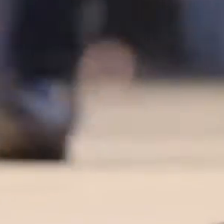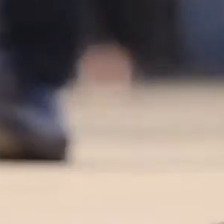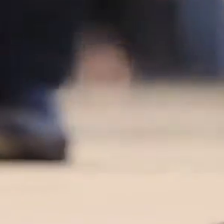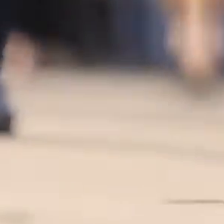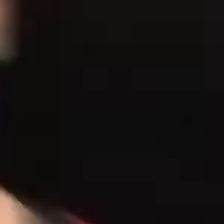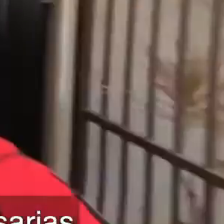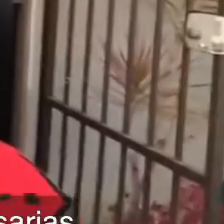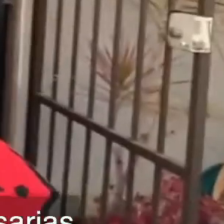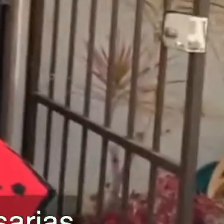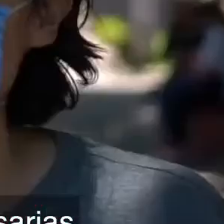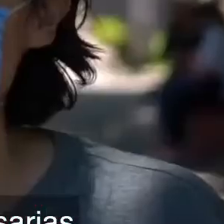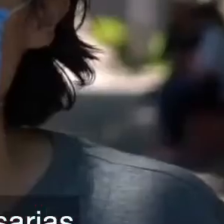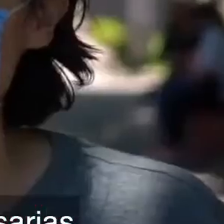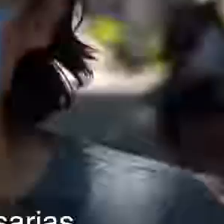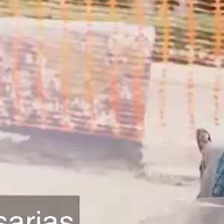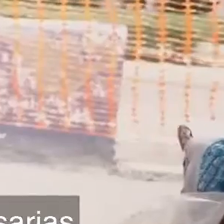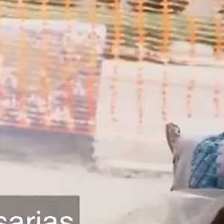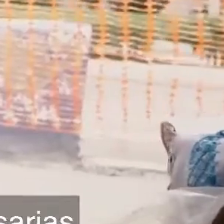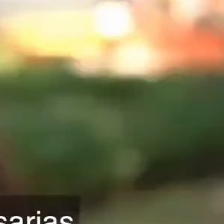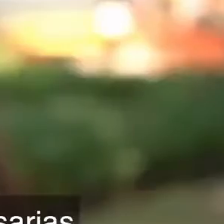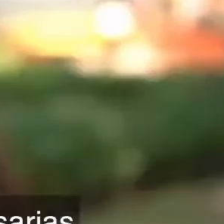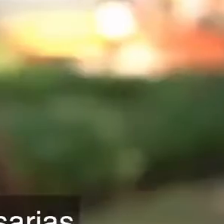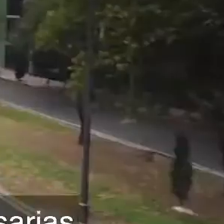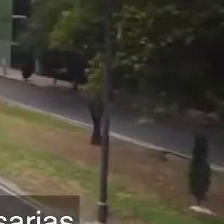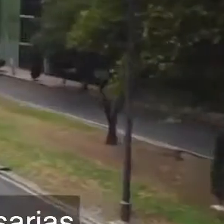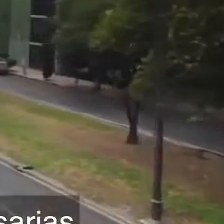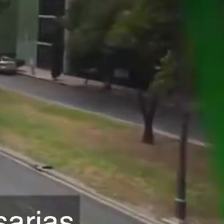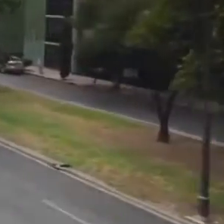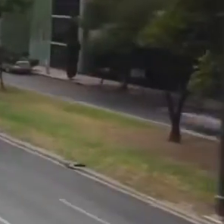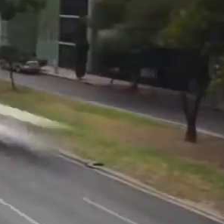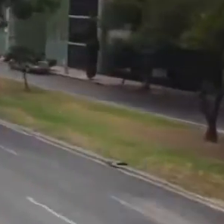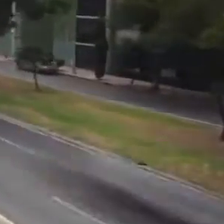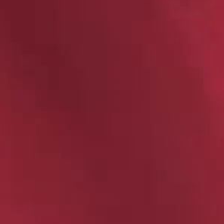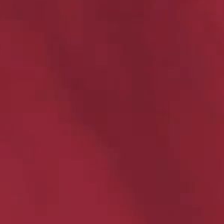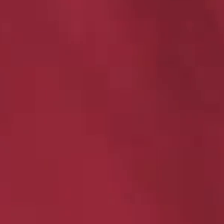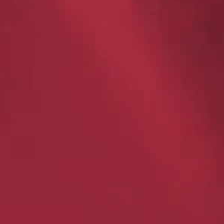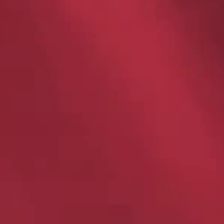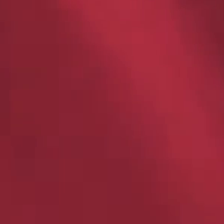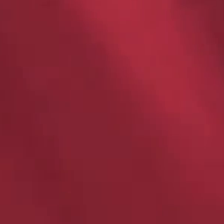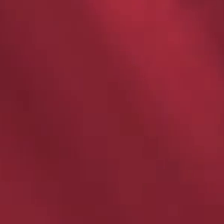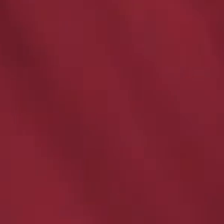seguiremos de pie, demostrando las veces que sean necesarias que nada nos detiene.